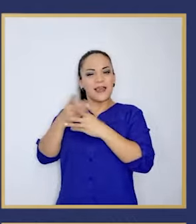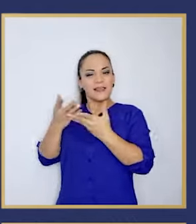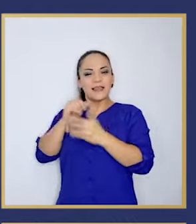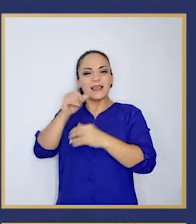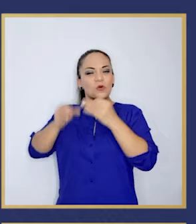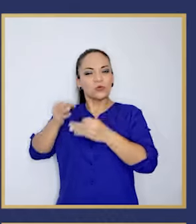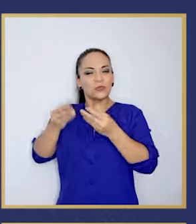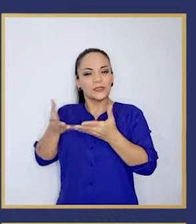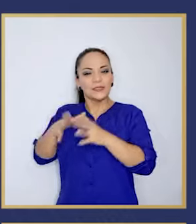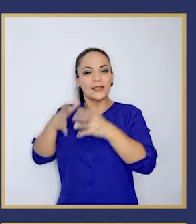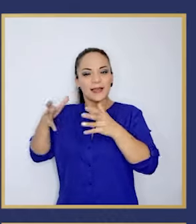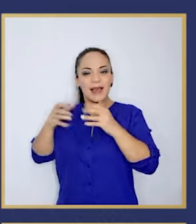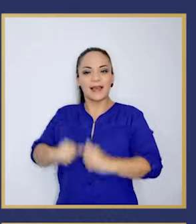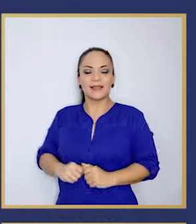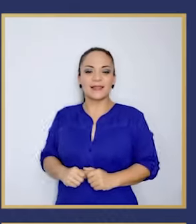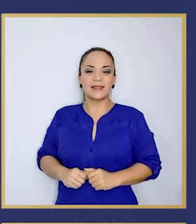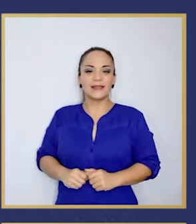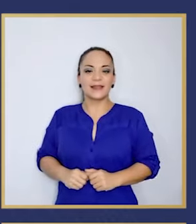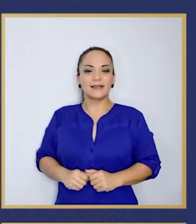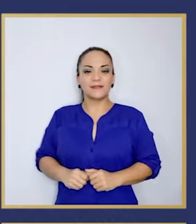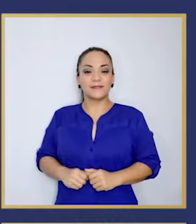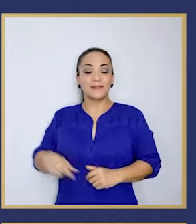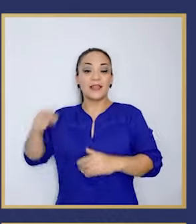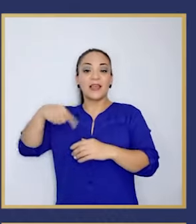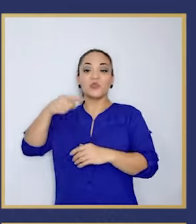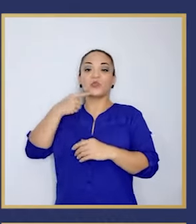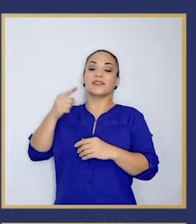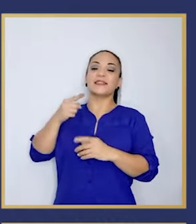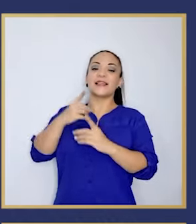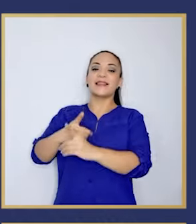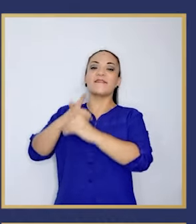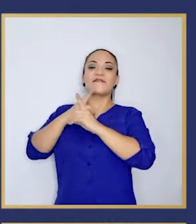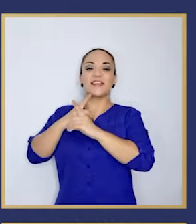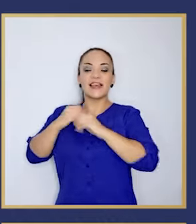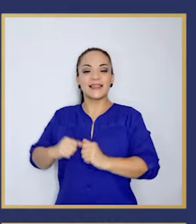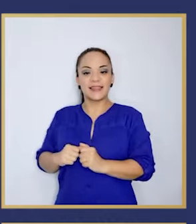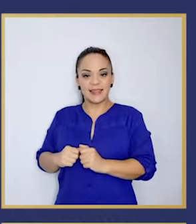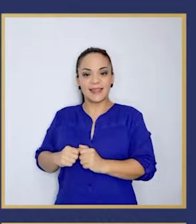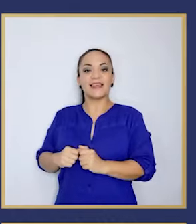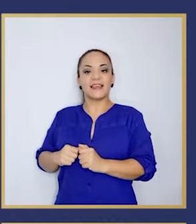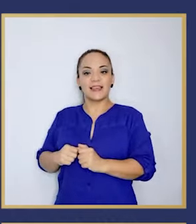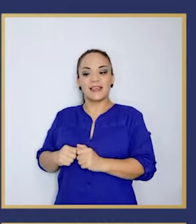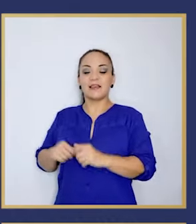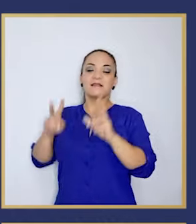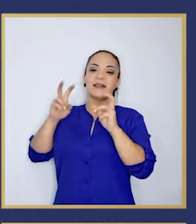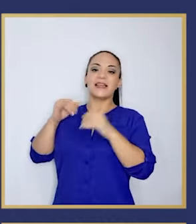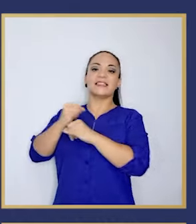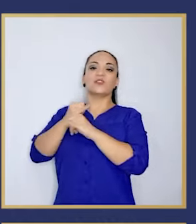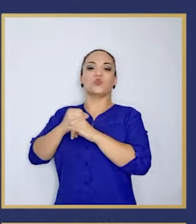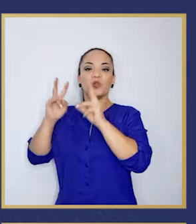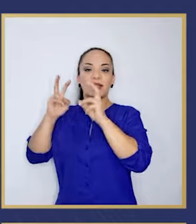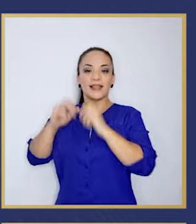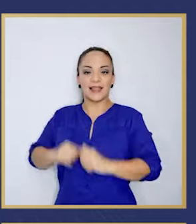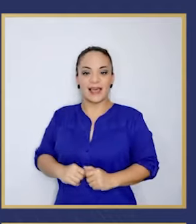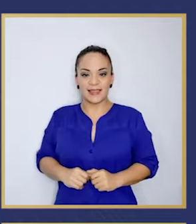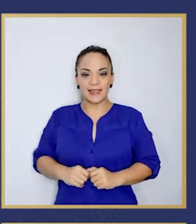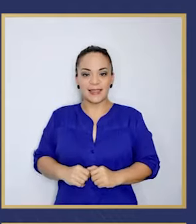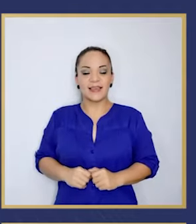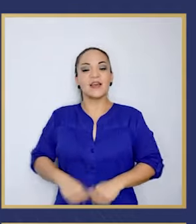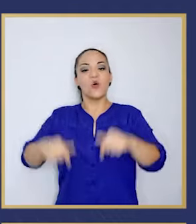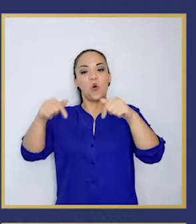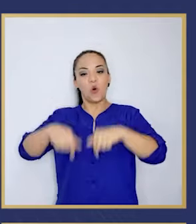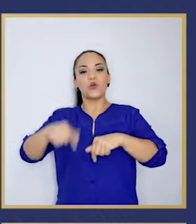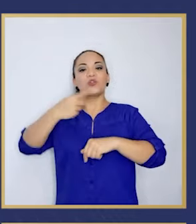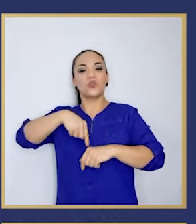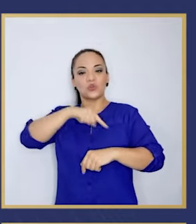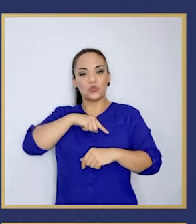todas luces una gran injusticia, diciendo que defienden o se escudan detrás de la institucionalidad.